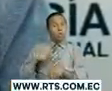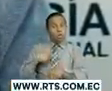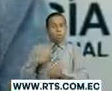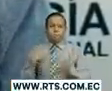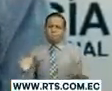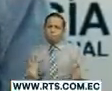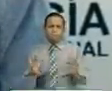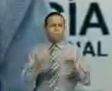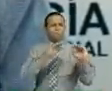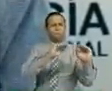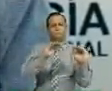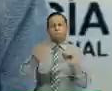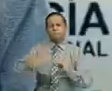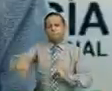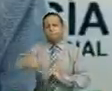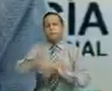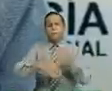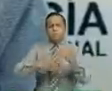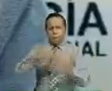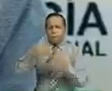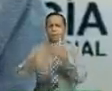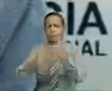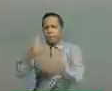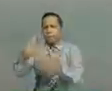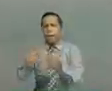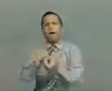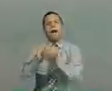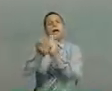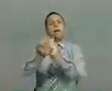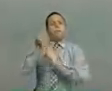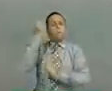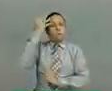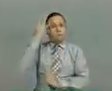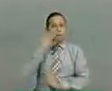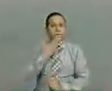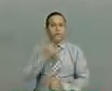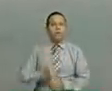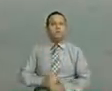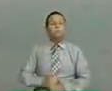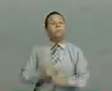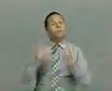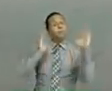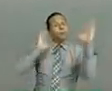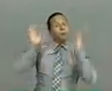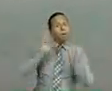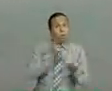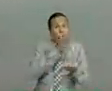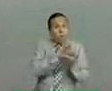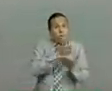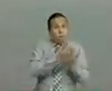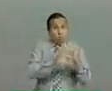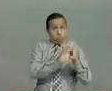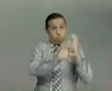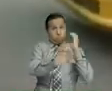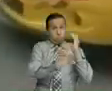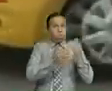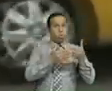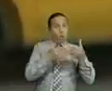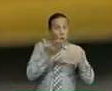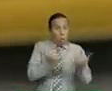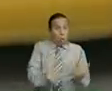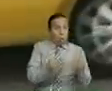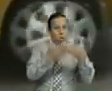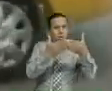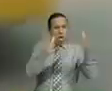podamos tener una acción correspondiente. En la terminal terrestre de Babahoyo, que hoy reabrió sus servicios, la afluencia